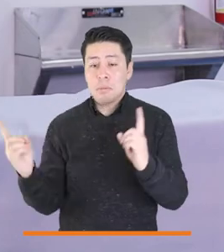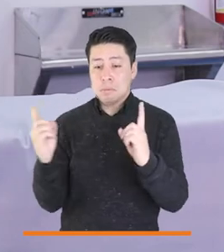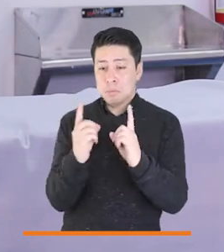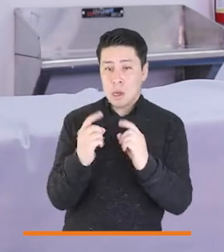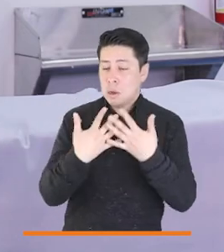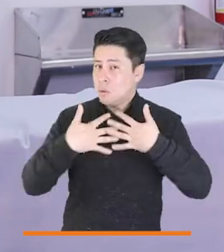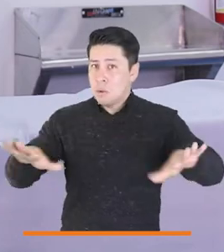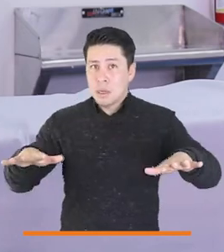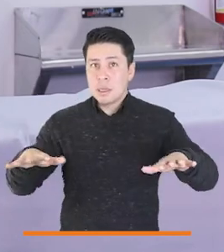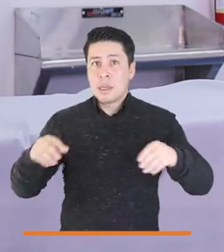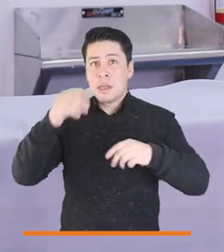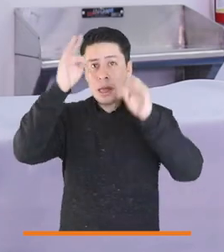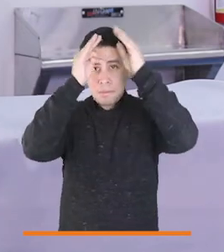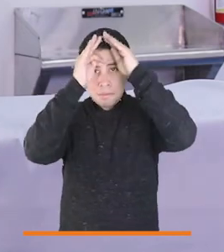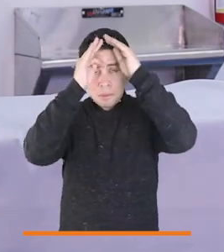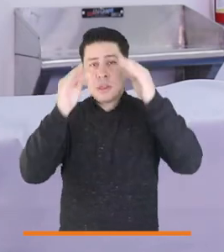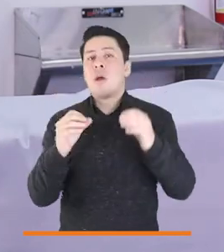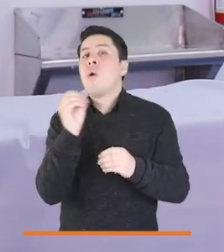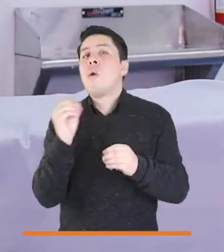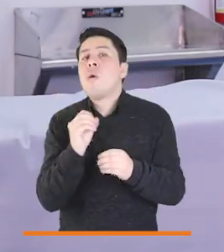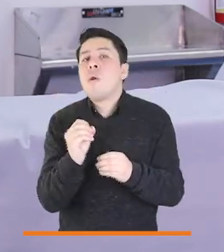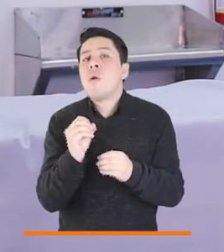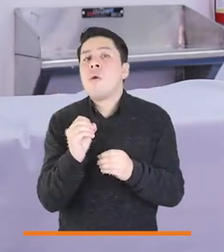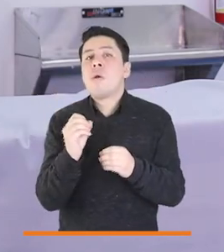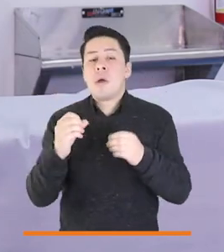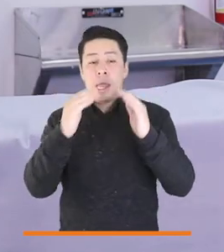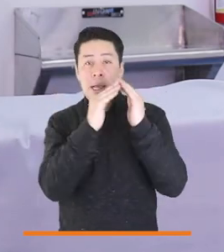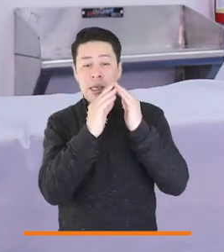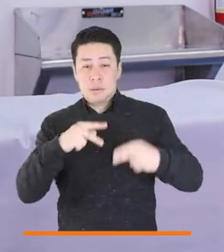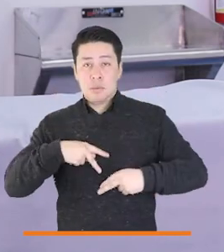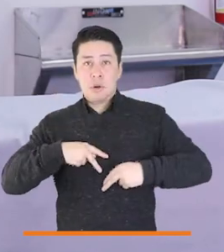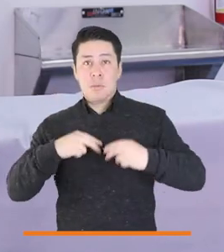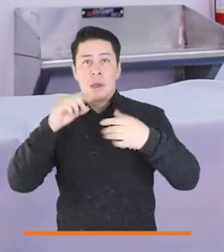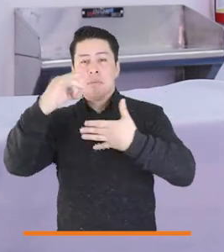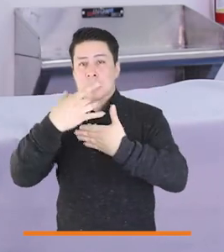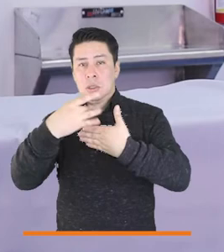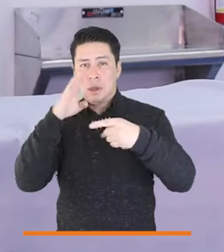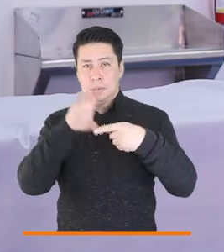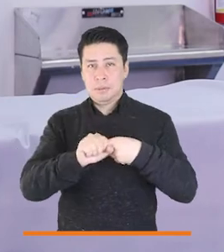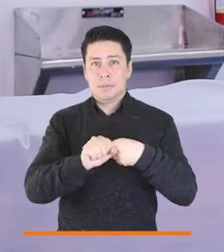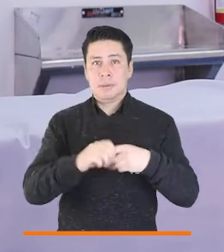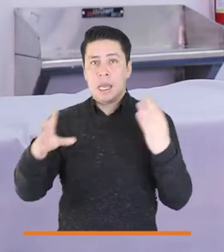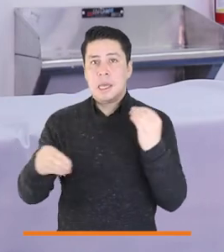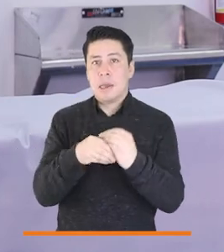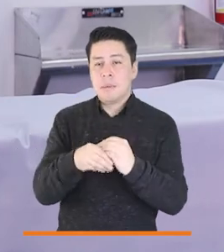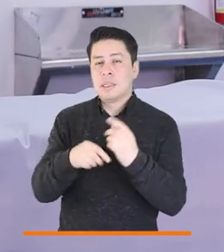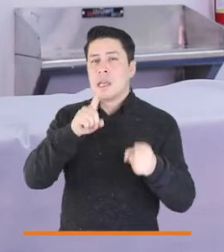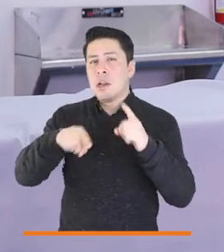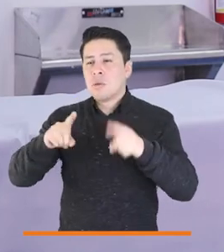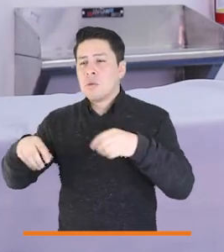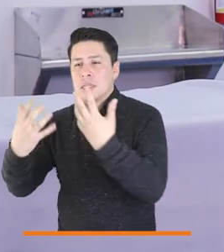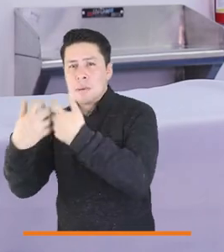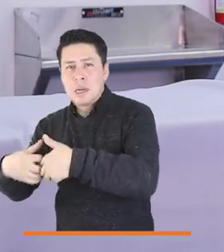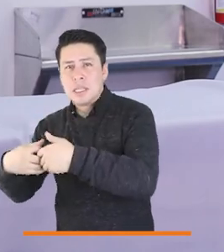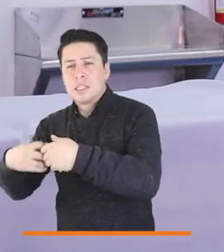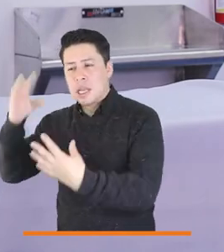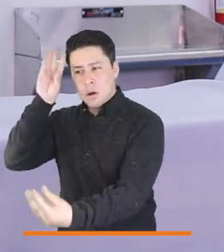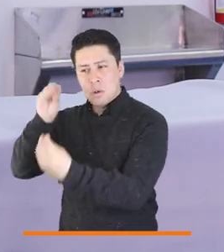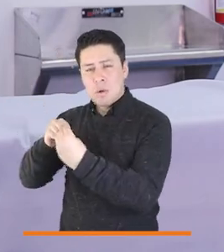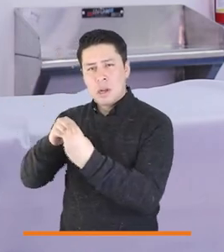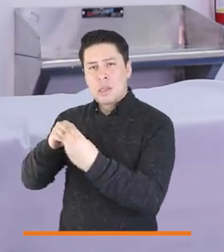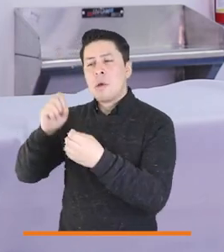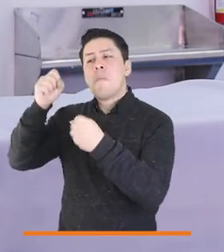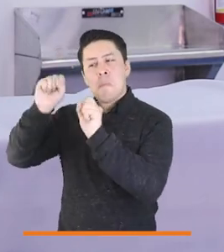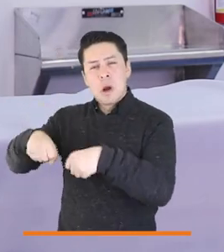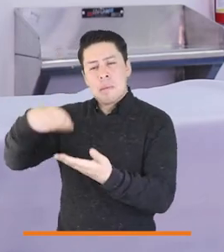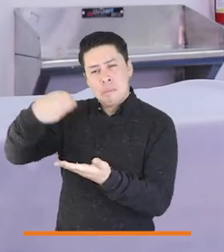en la modalidad presencial en cualquiera de nuestros centros médicos o a domicilio por consulta virtual. Además, tenemos convenios de atención con